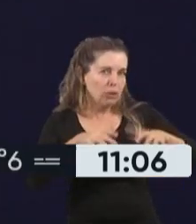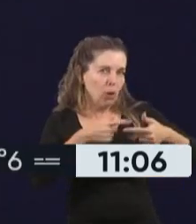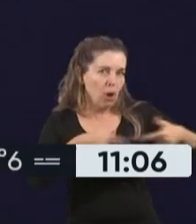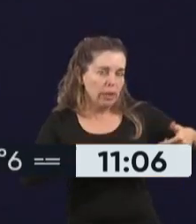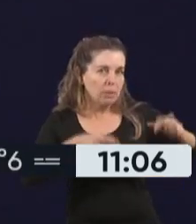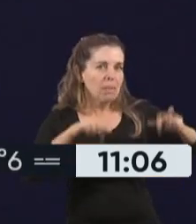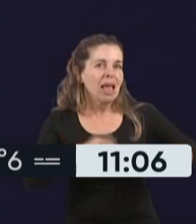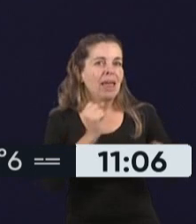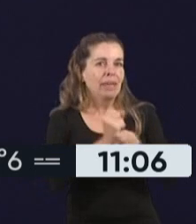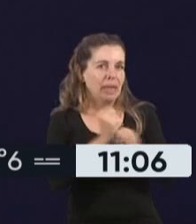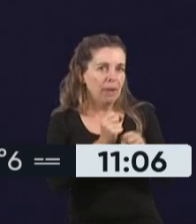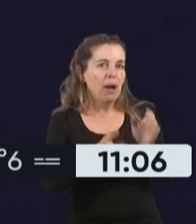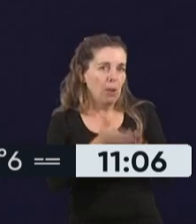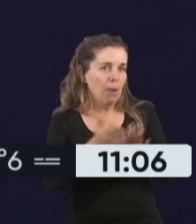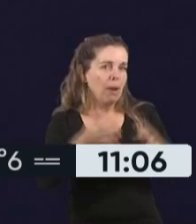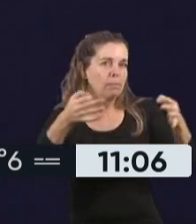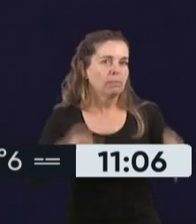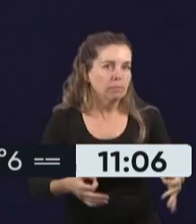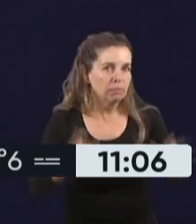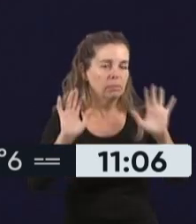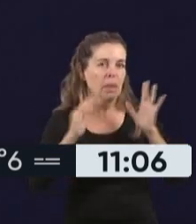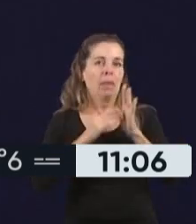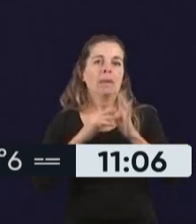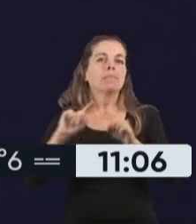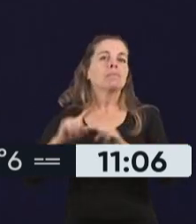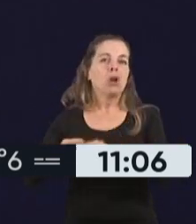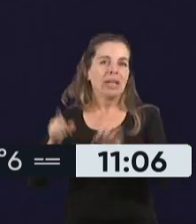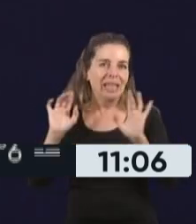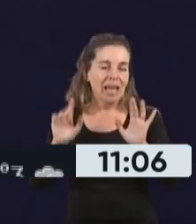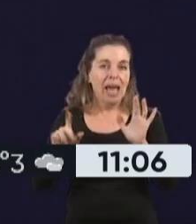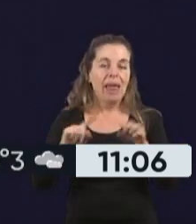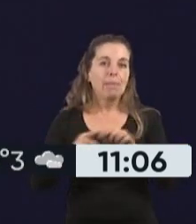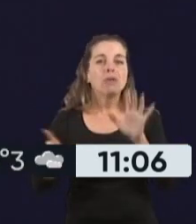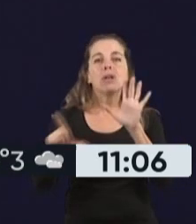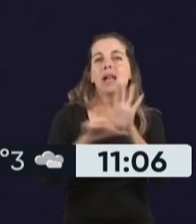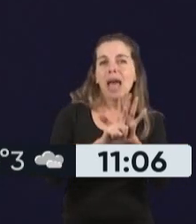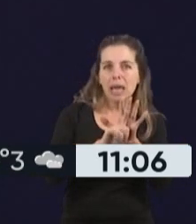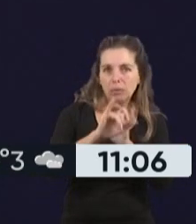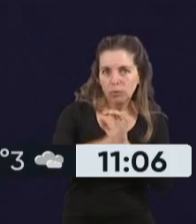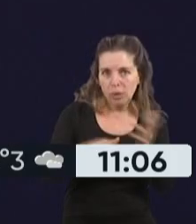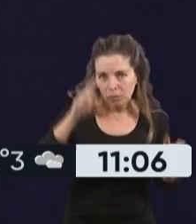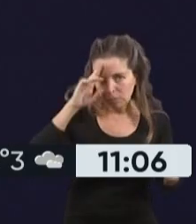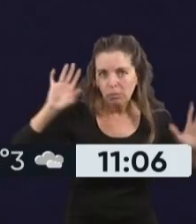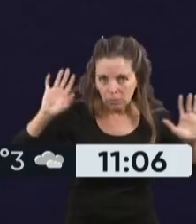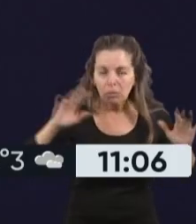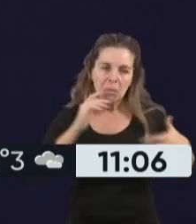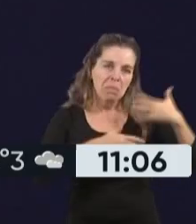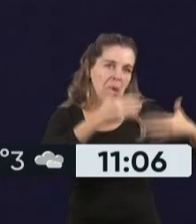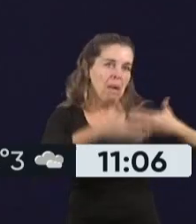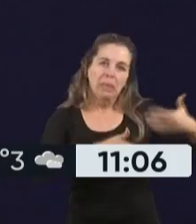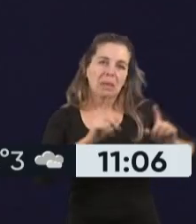de lo que te permite la política, de lo que te permite la ley. Vamos a avanzar en todo lo que...